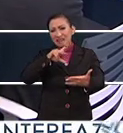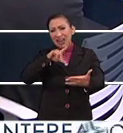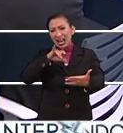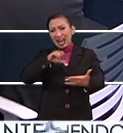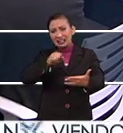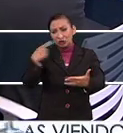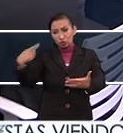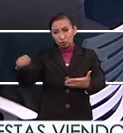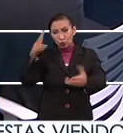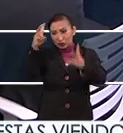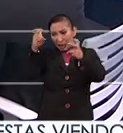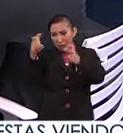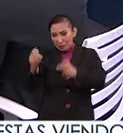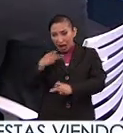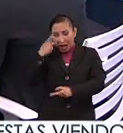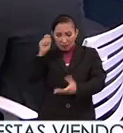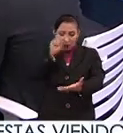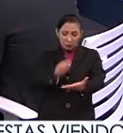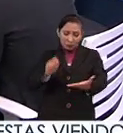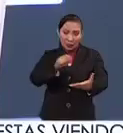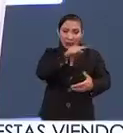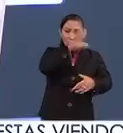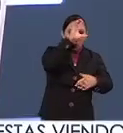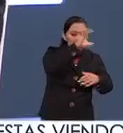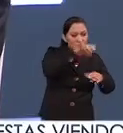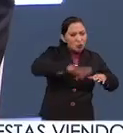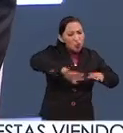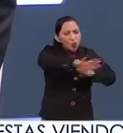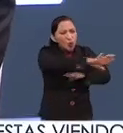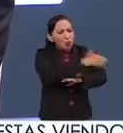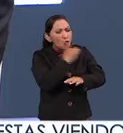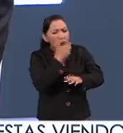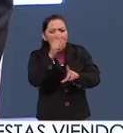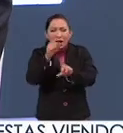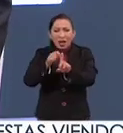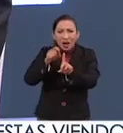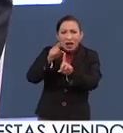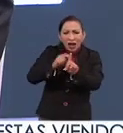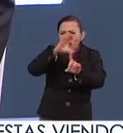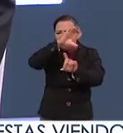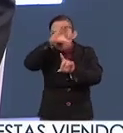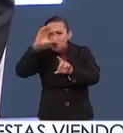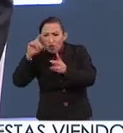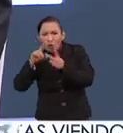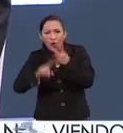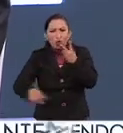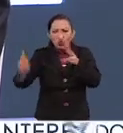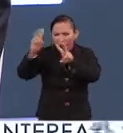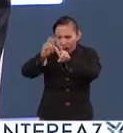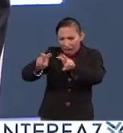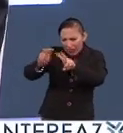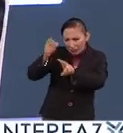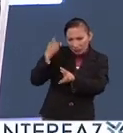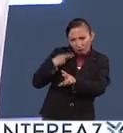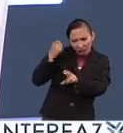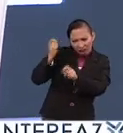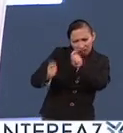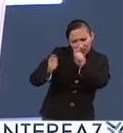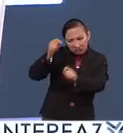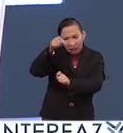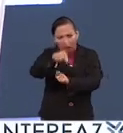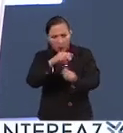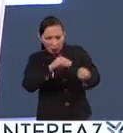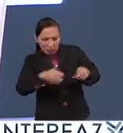de intereses que van desde la cultura popular, la caricatura, la fotografía, el análisis político, los